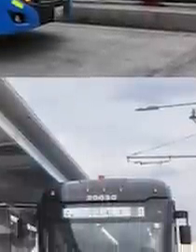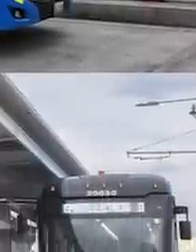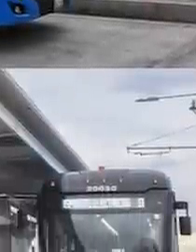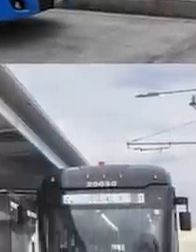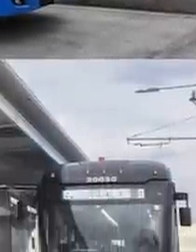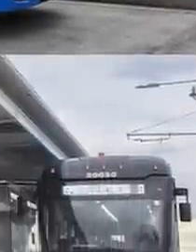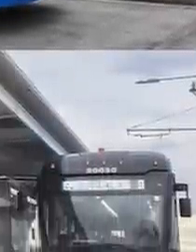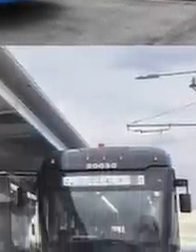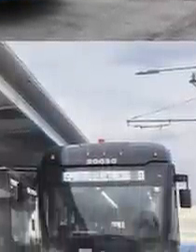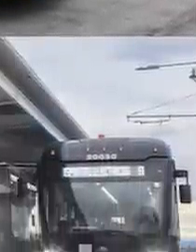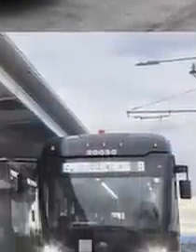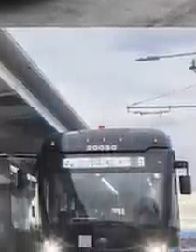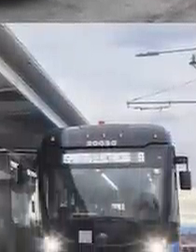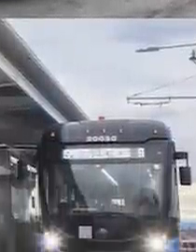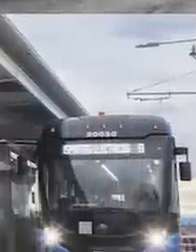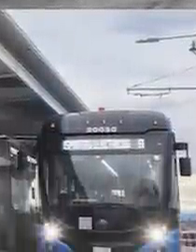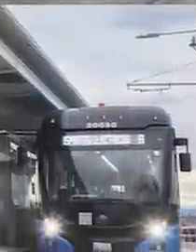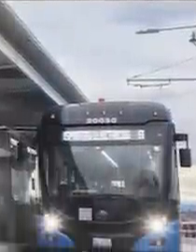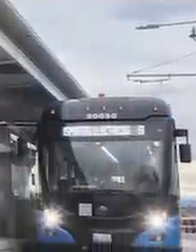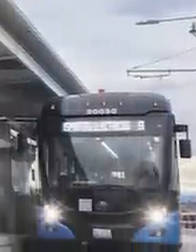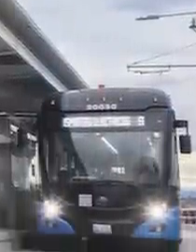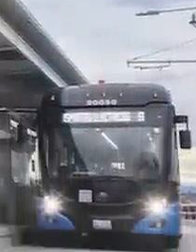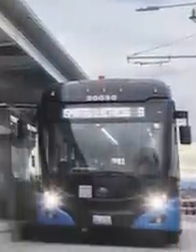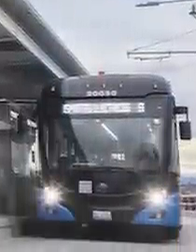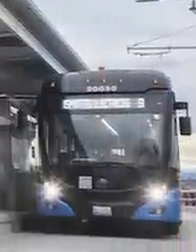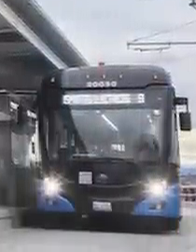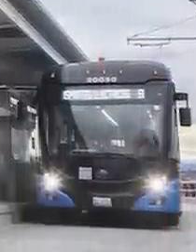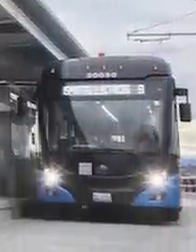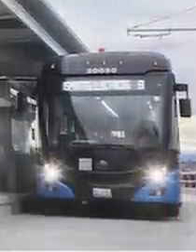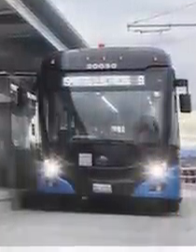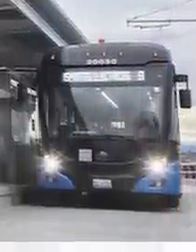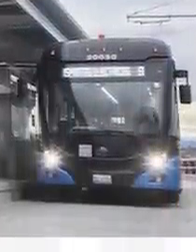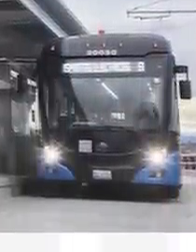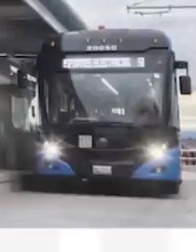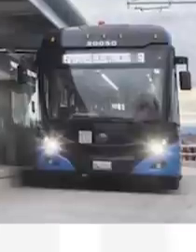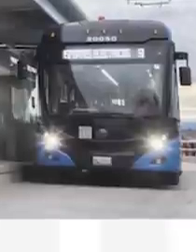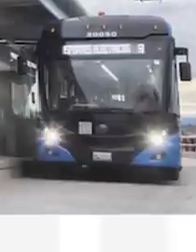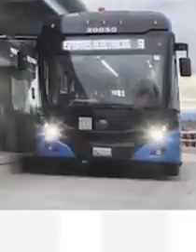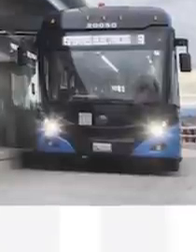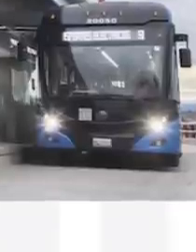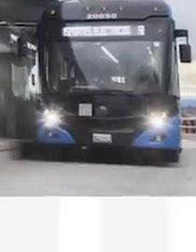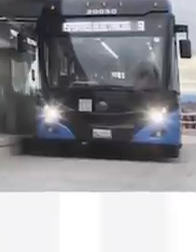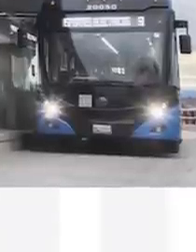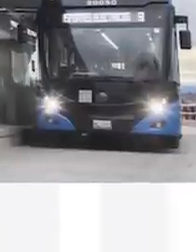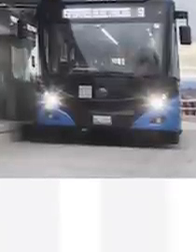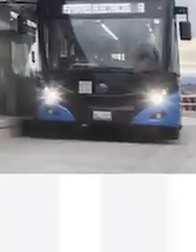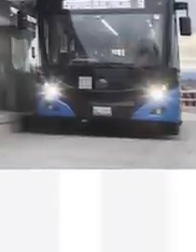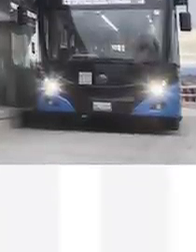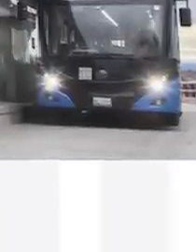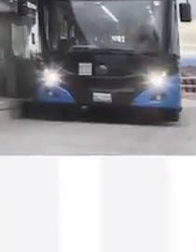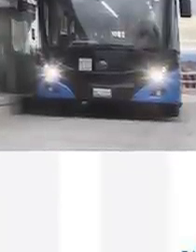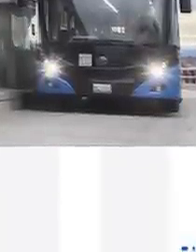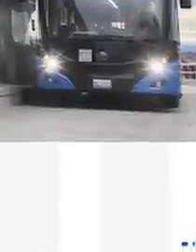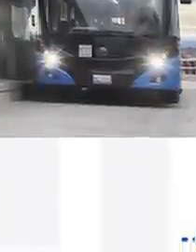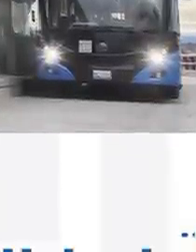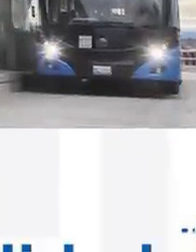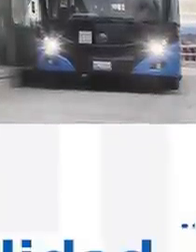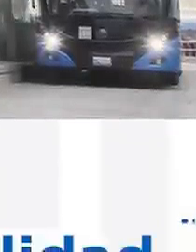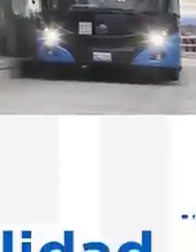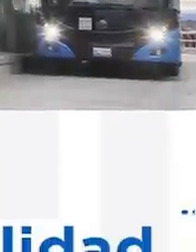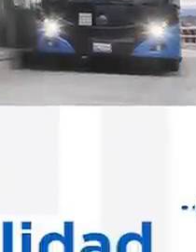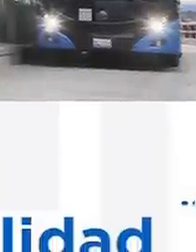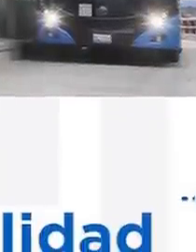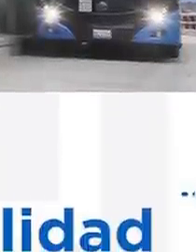3.169 millones de pesos y 108.5 millones de pesos para los 26 trolebuses conformados de 9 articulados de